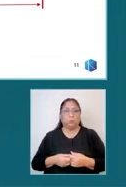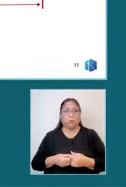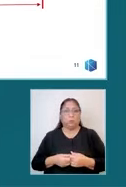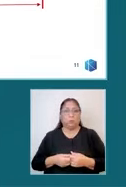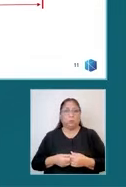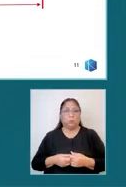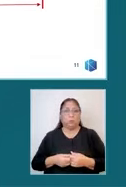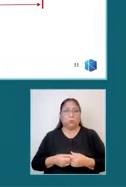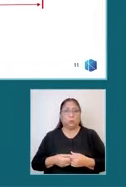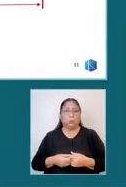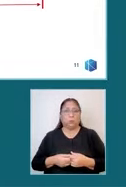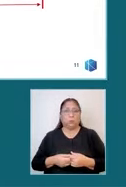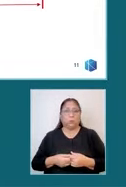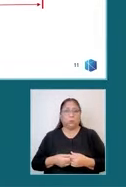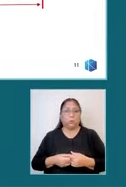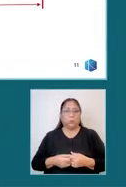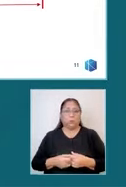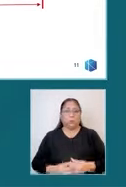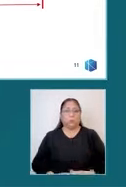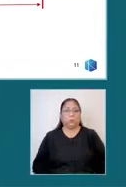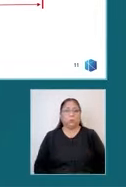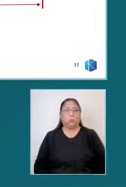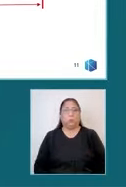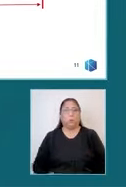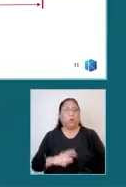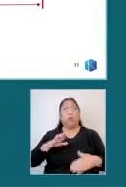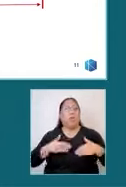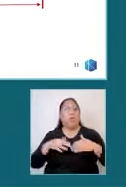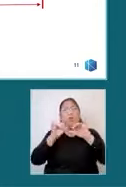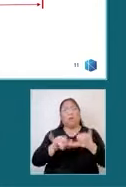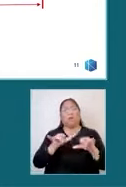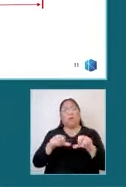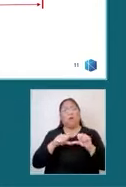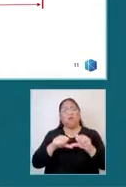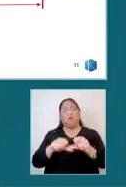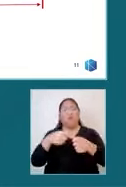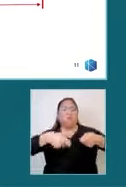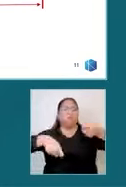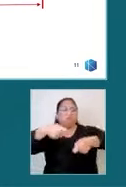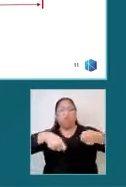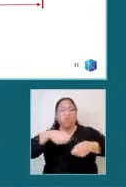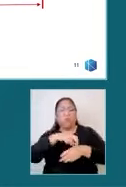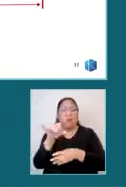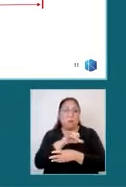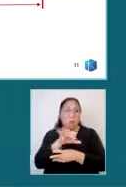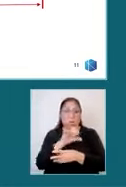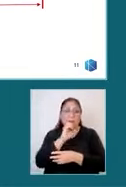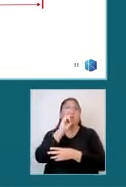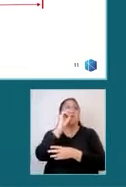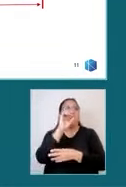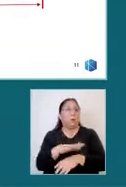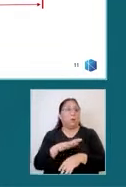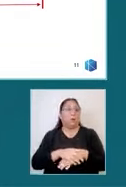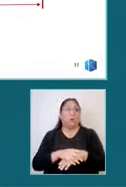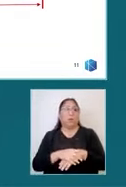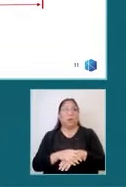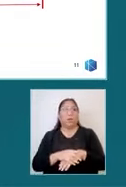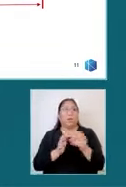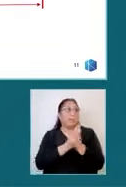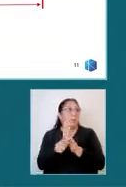con la misma forma de invertir con fondos capitales y él dijo que las paciencias y las ansias de